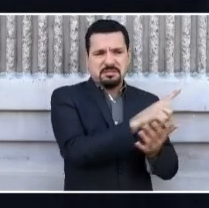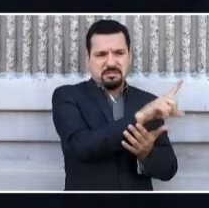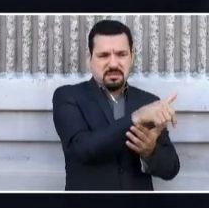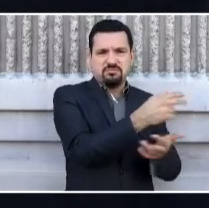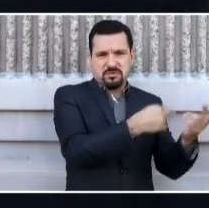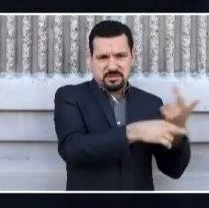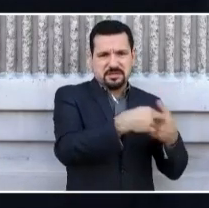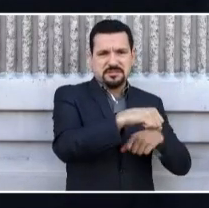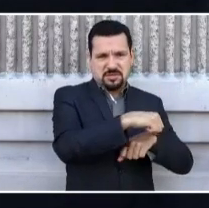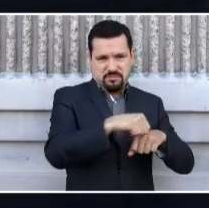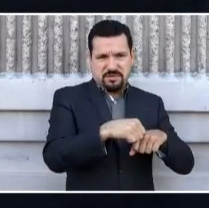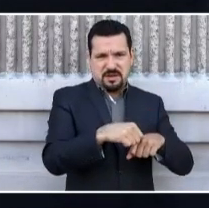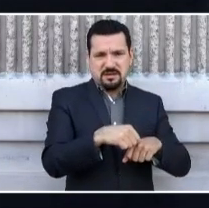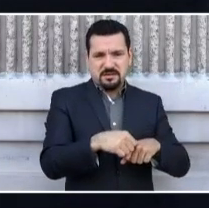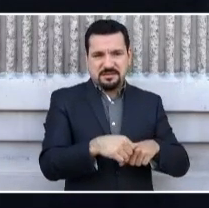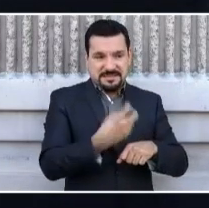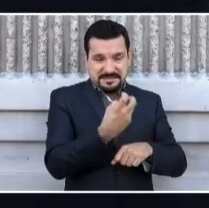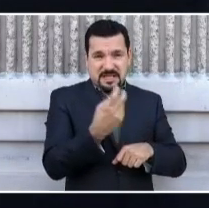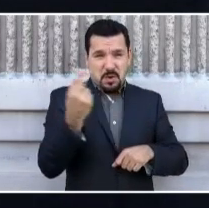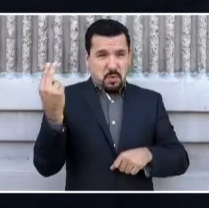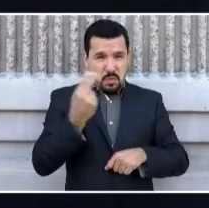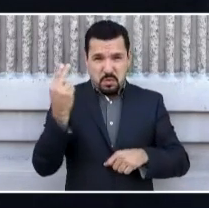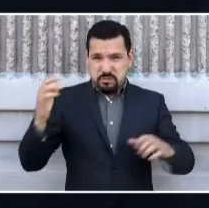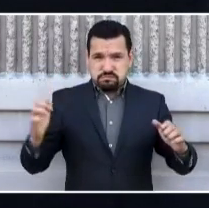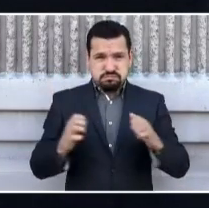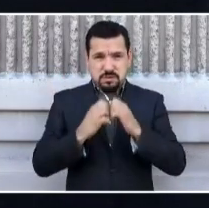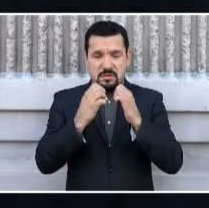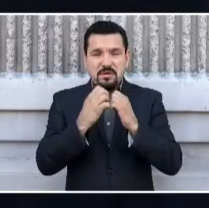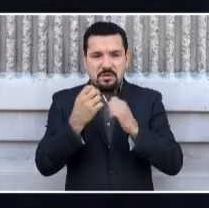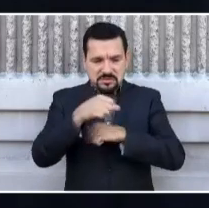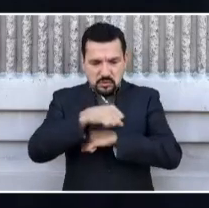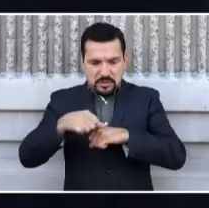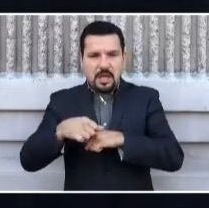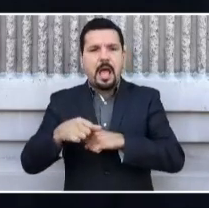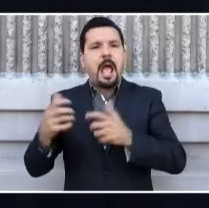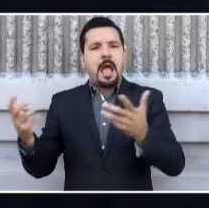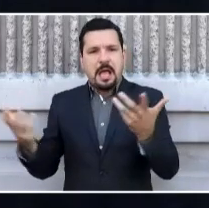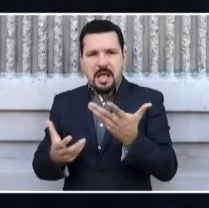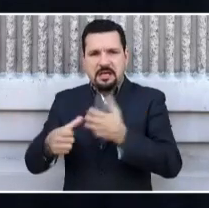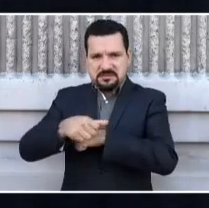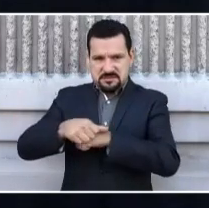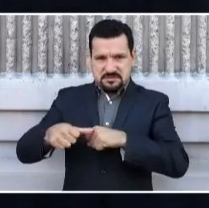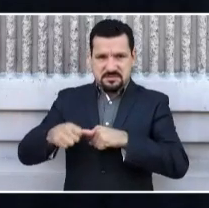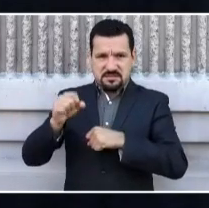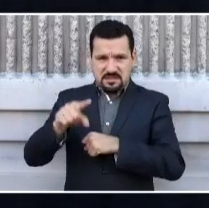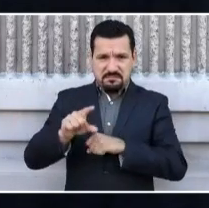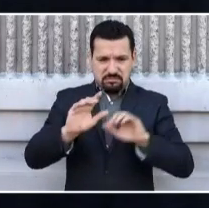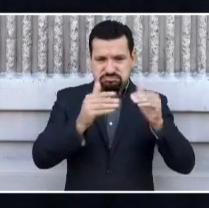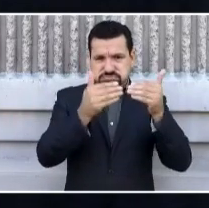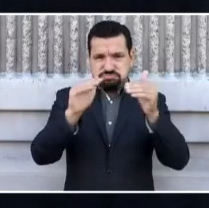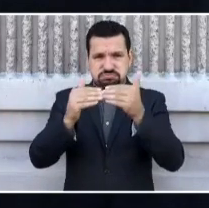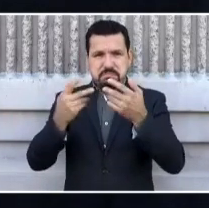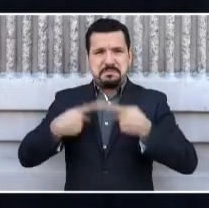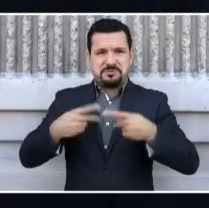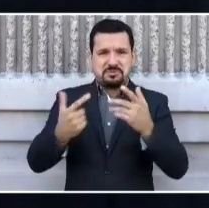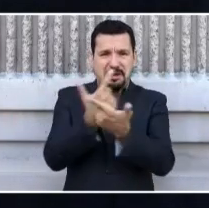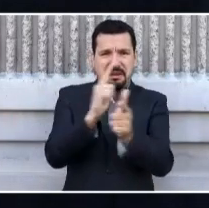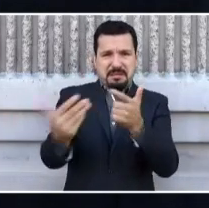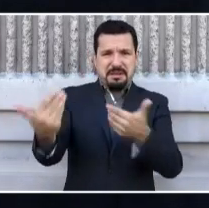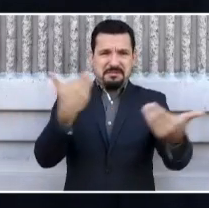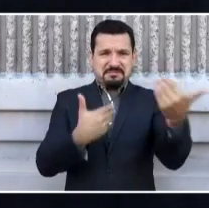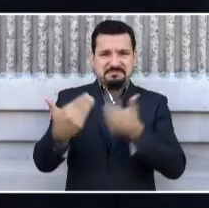a su casa, las cirugías que teníamos de urgencias se realizaron, cerramos la consulta externa,